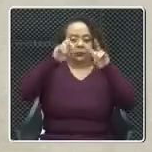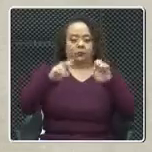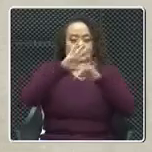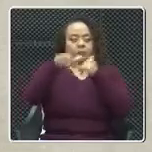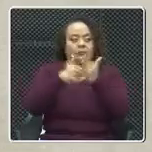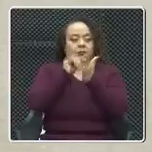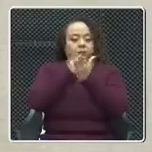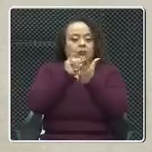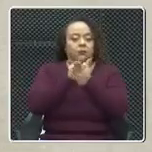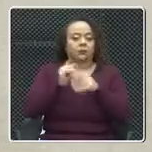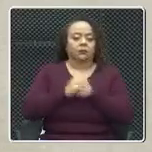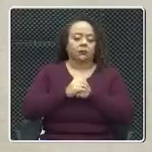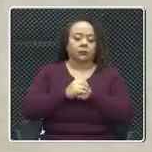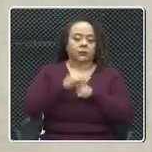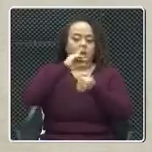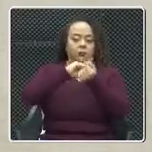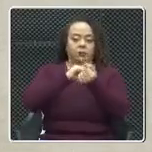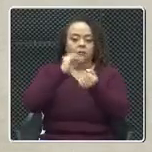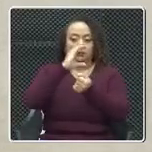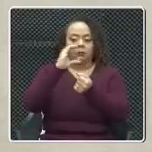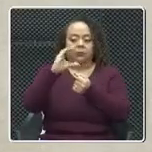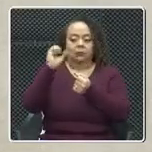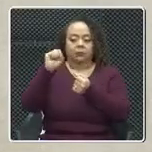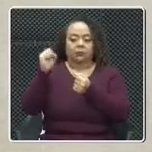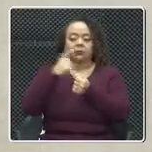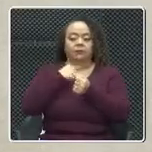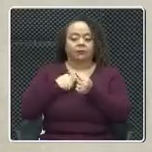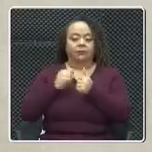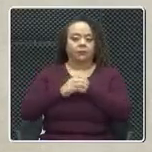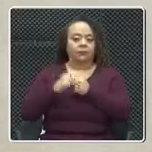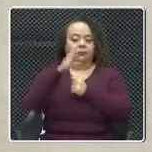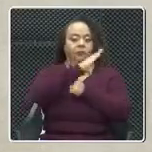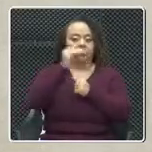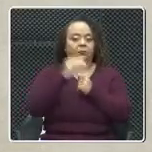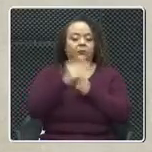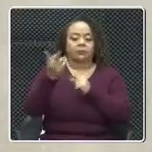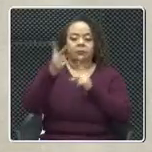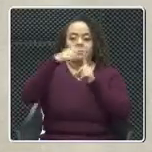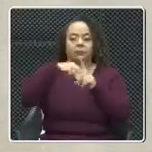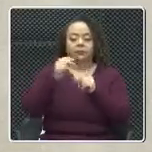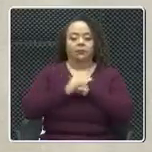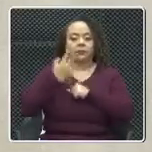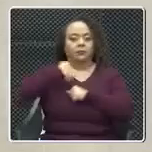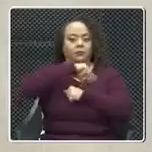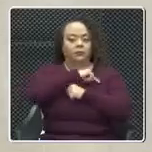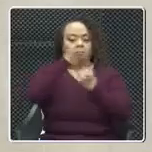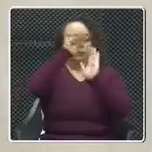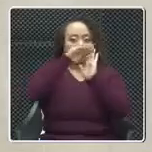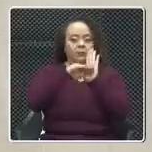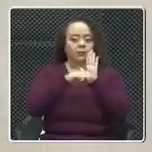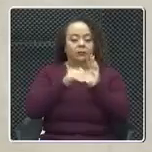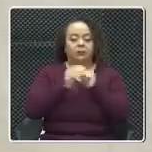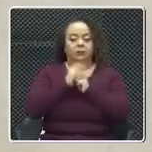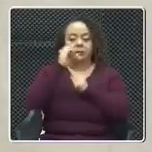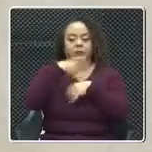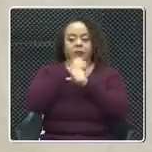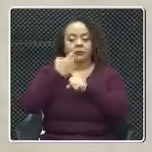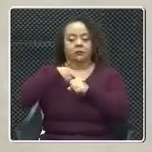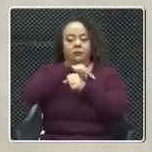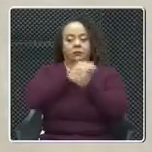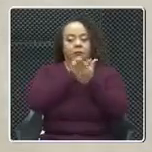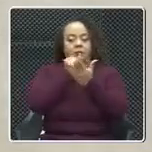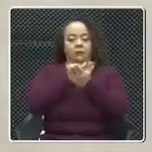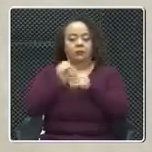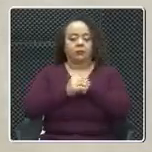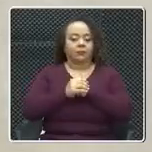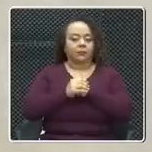todo eso que el médico de la caja nos está diciendo ahí y apliquemos nuestro protocolo o hagamos nuestra